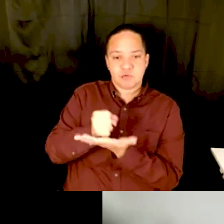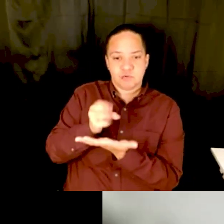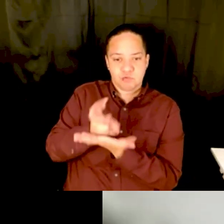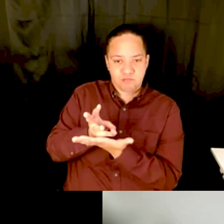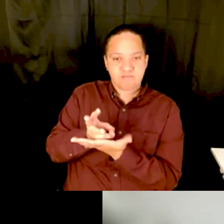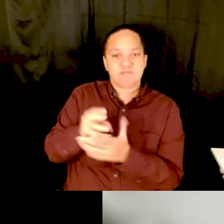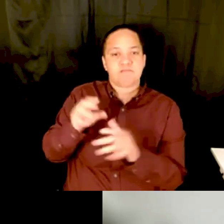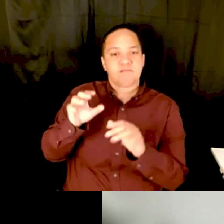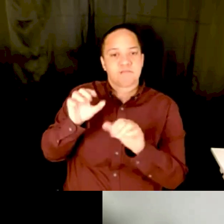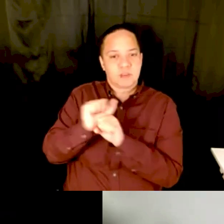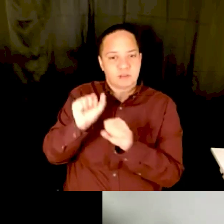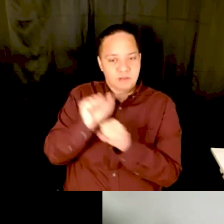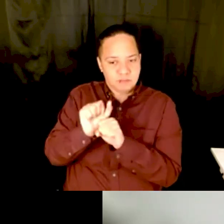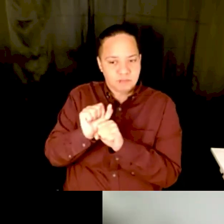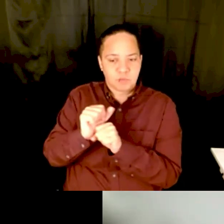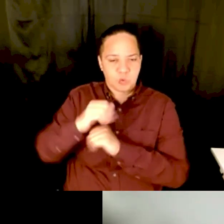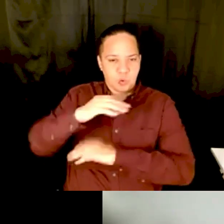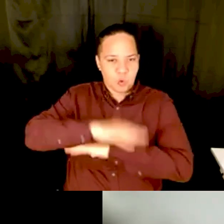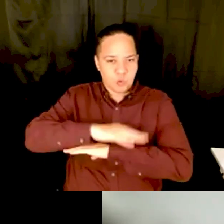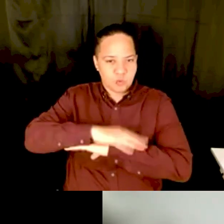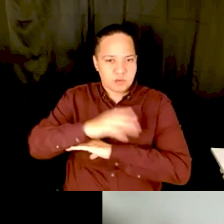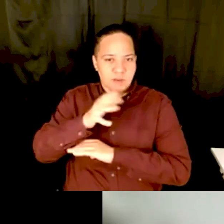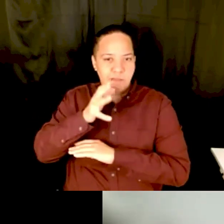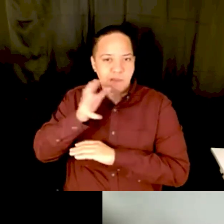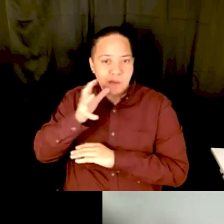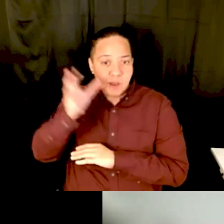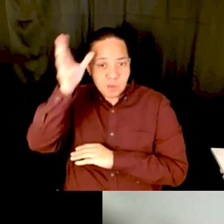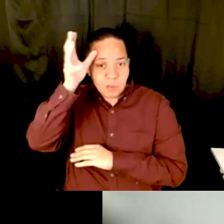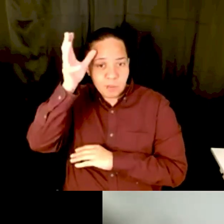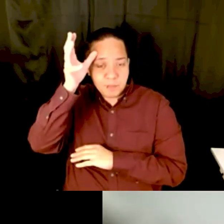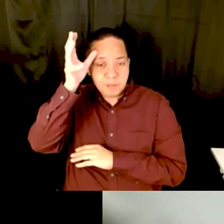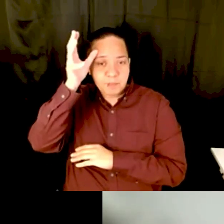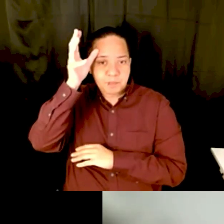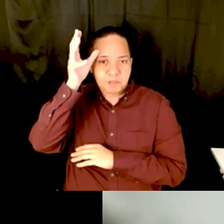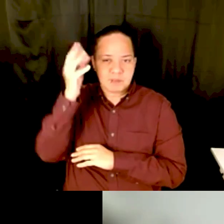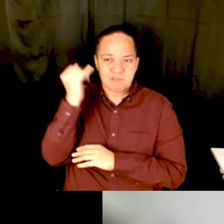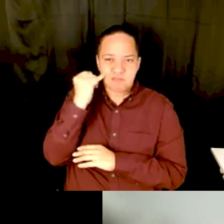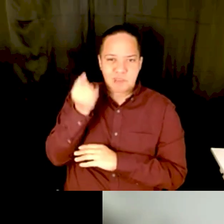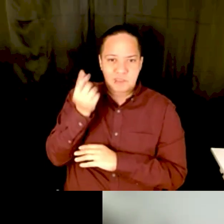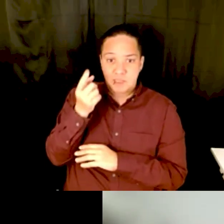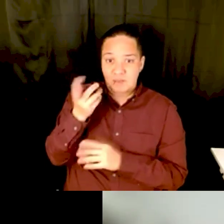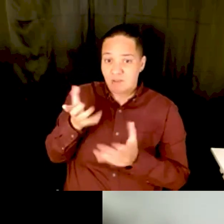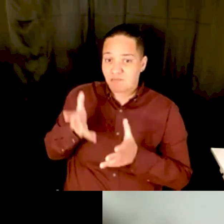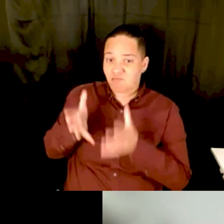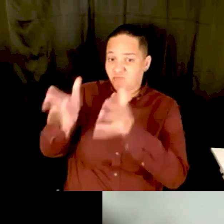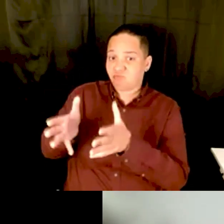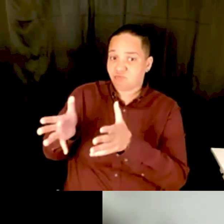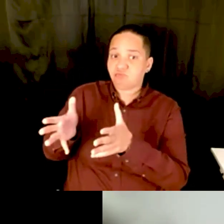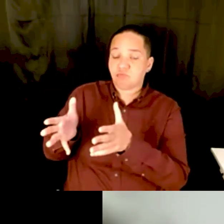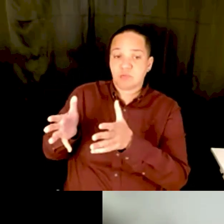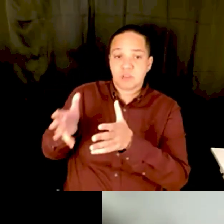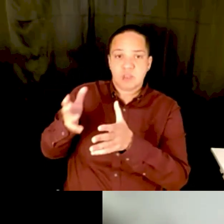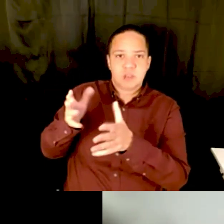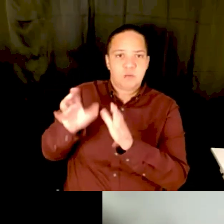evaluar esa conducta del padre, de la madre, si entiende que eso puede ser una negligencia, porque estamos hablando, por